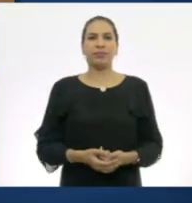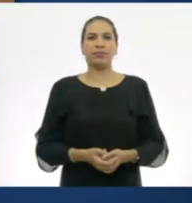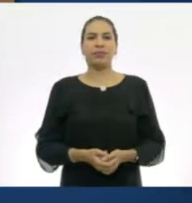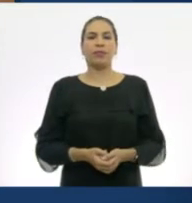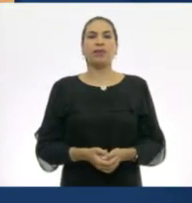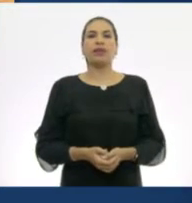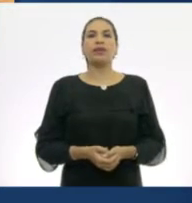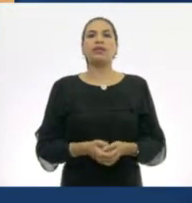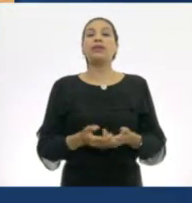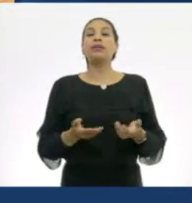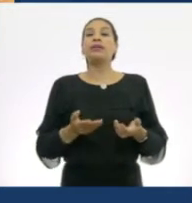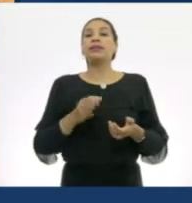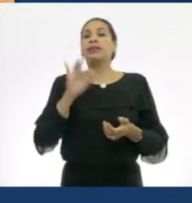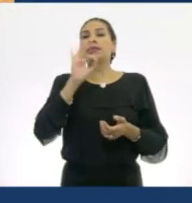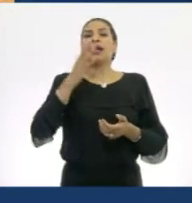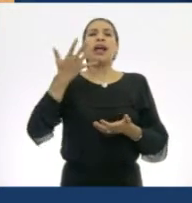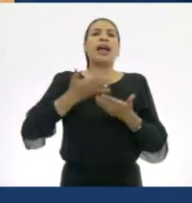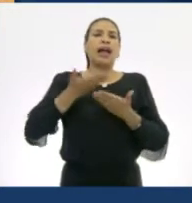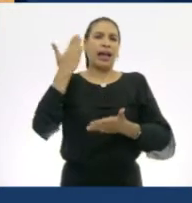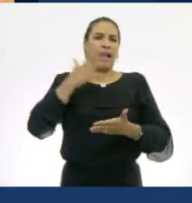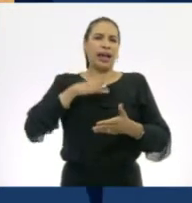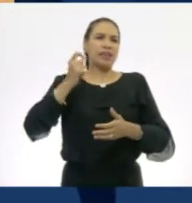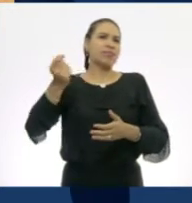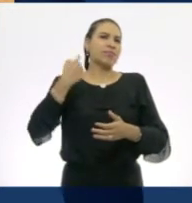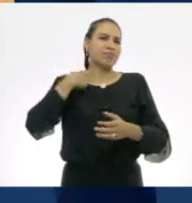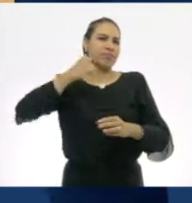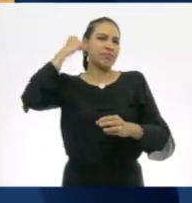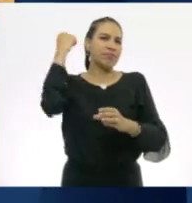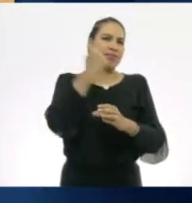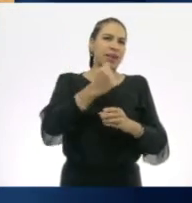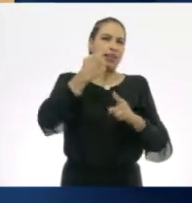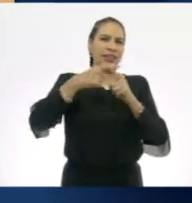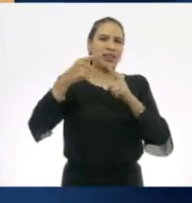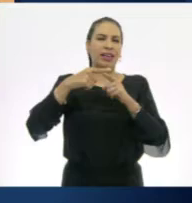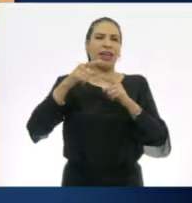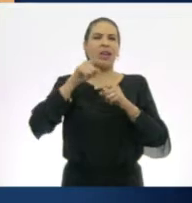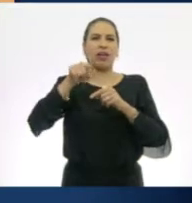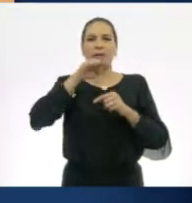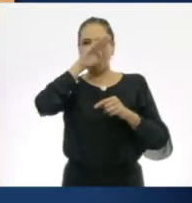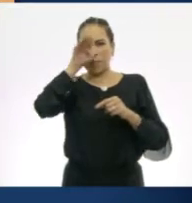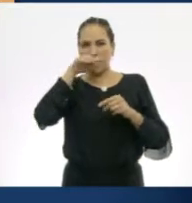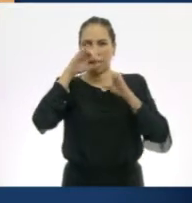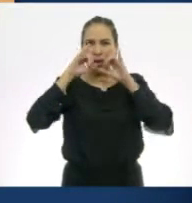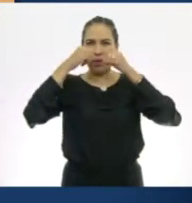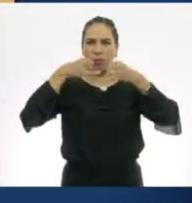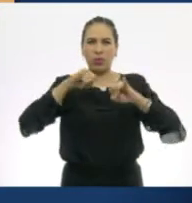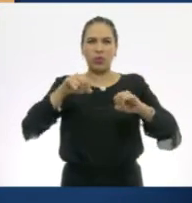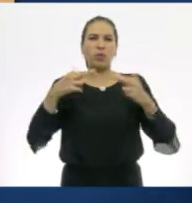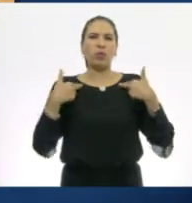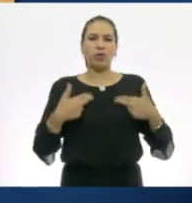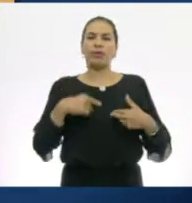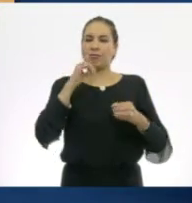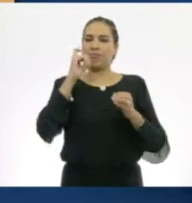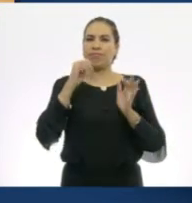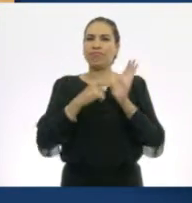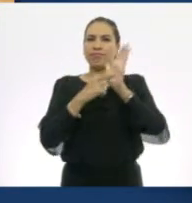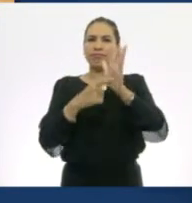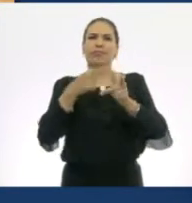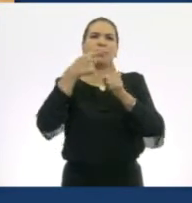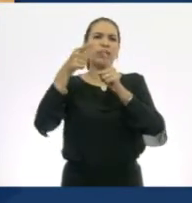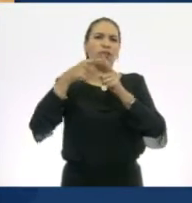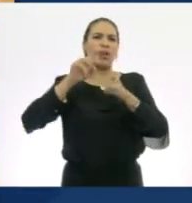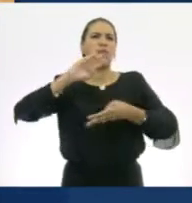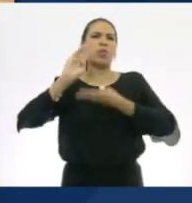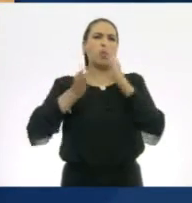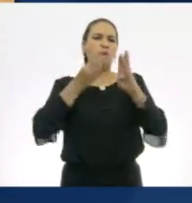Con respecto a que si hubo caza de los mamuts por el humano, esto sí se ha demostrado en varias partes